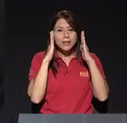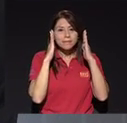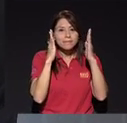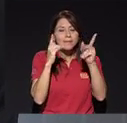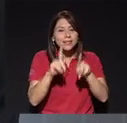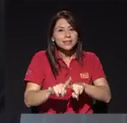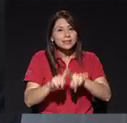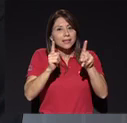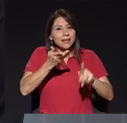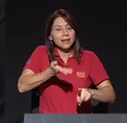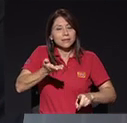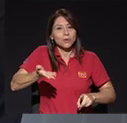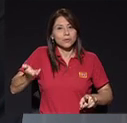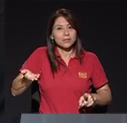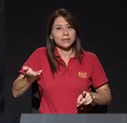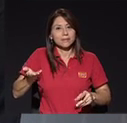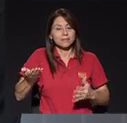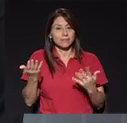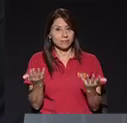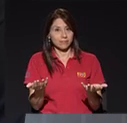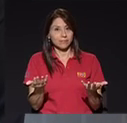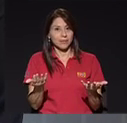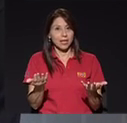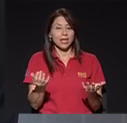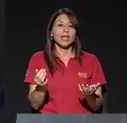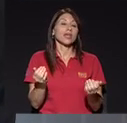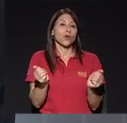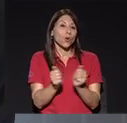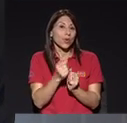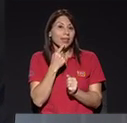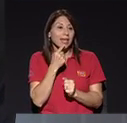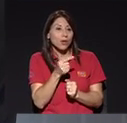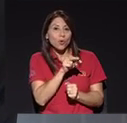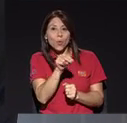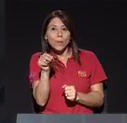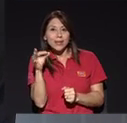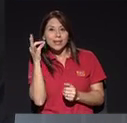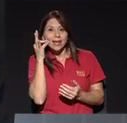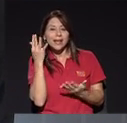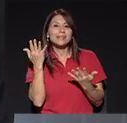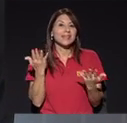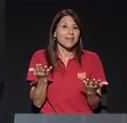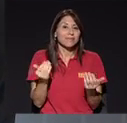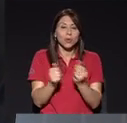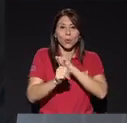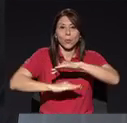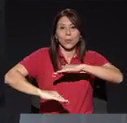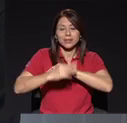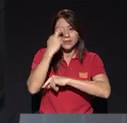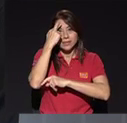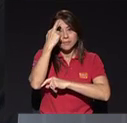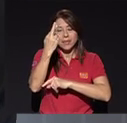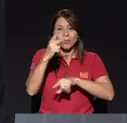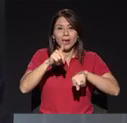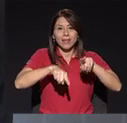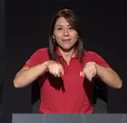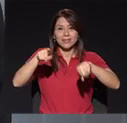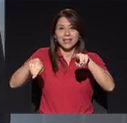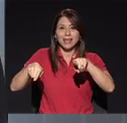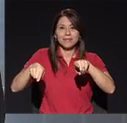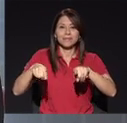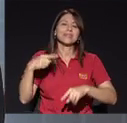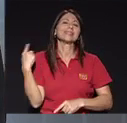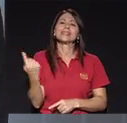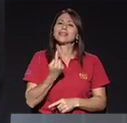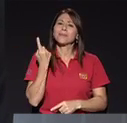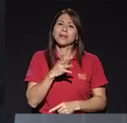cosas distinta, ¿verdad? Y partiendo de lo que las compañeras ya han dicho, ¿verdad? De este respeto a la diversidad. Yo siempre cuando